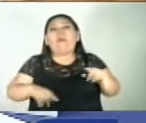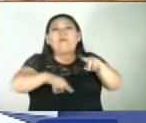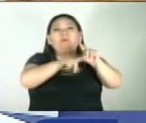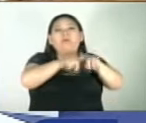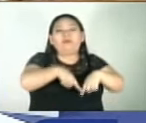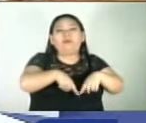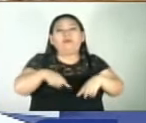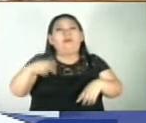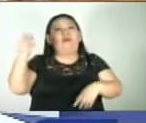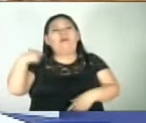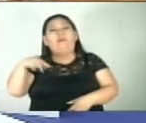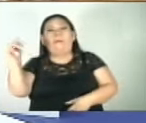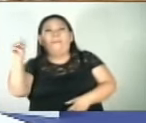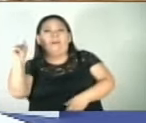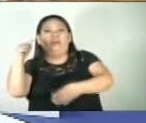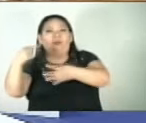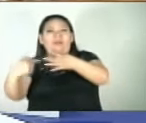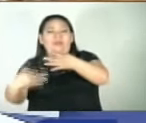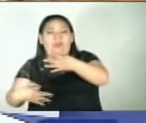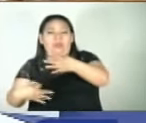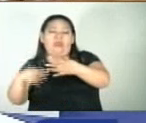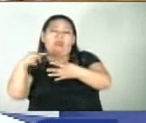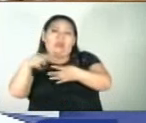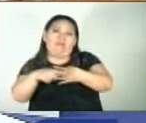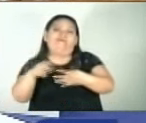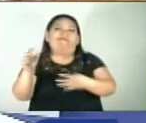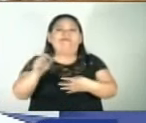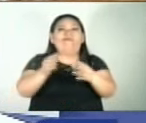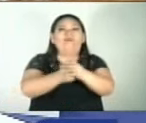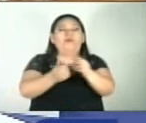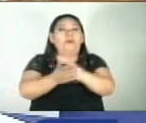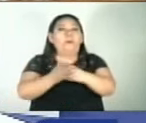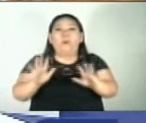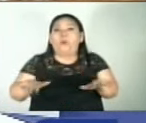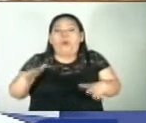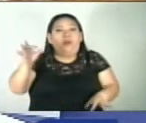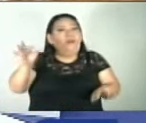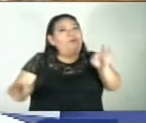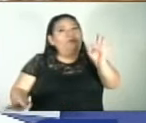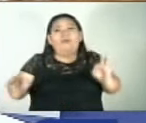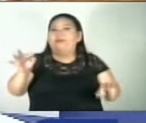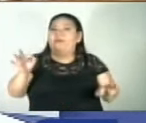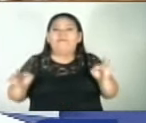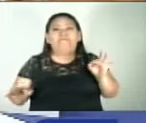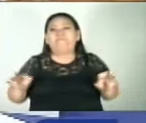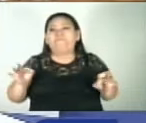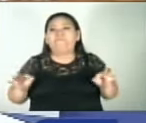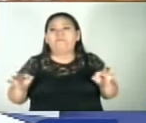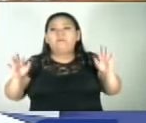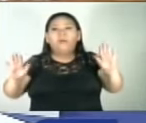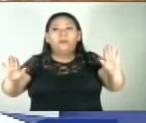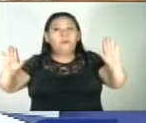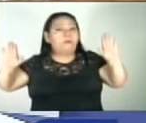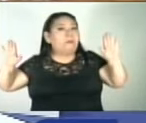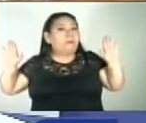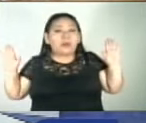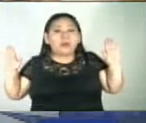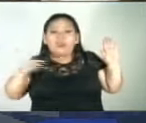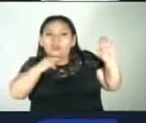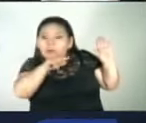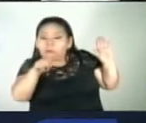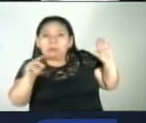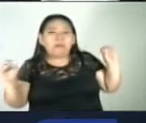amnistía, persisten, ¿verdad? Hay impunidad, no hay una sanción a los